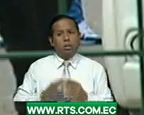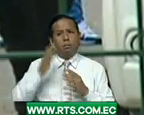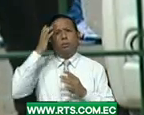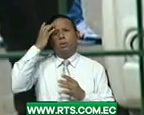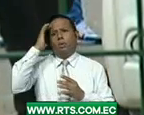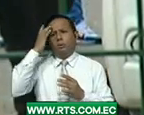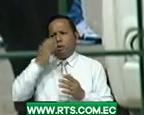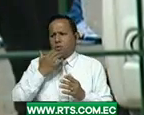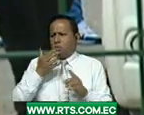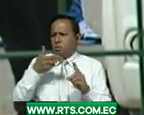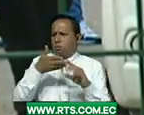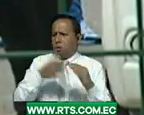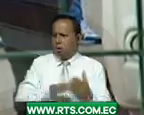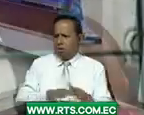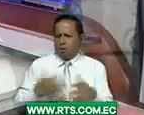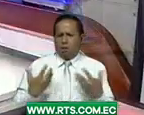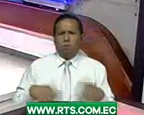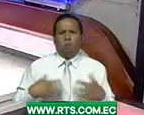Informó Charlie Pisa.